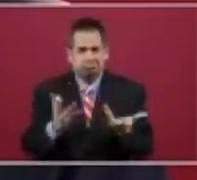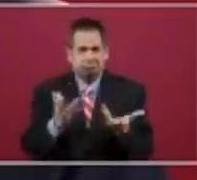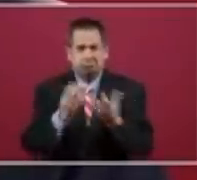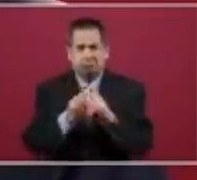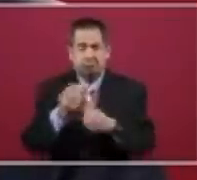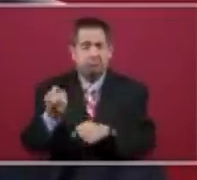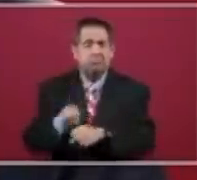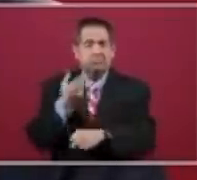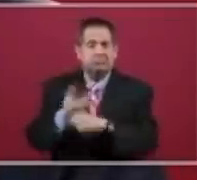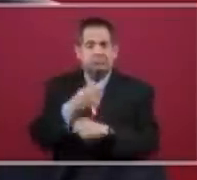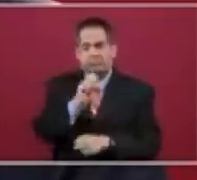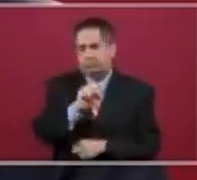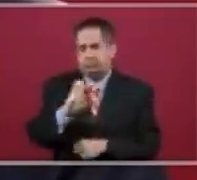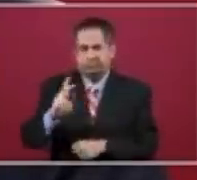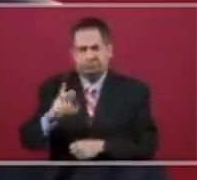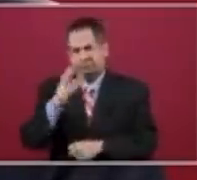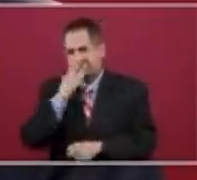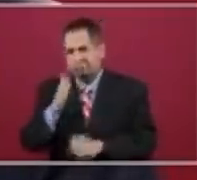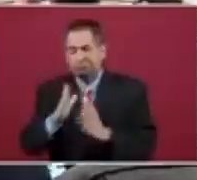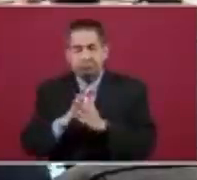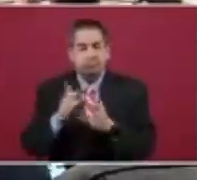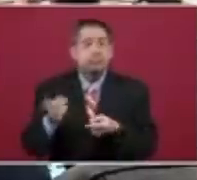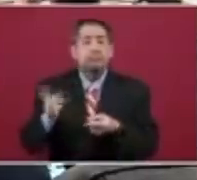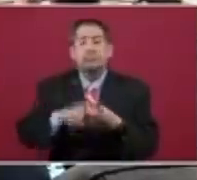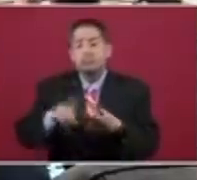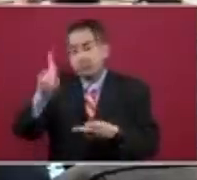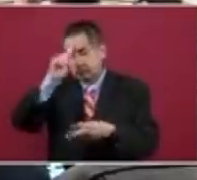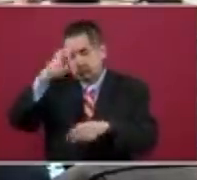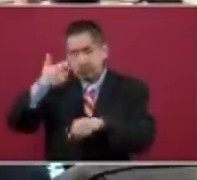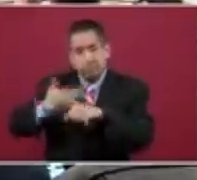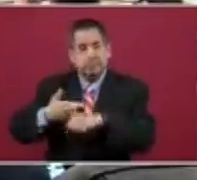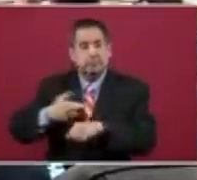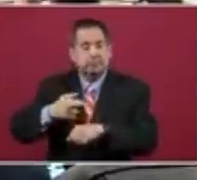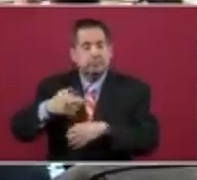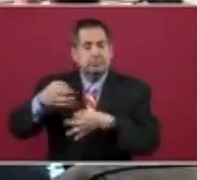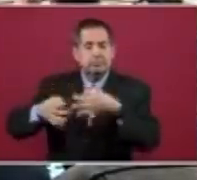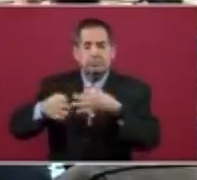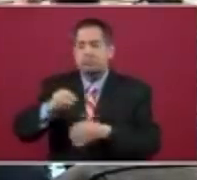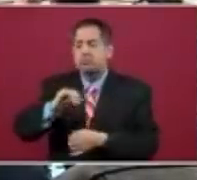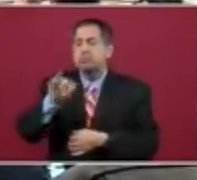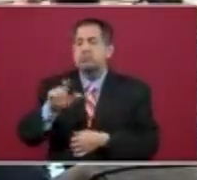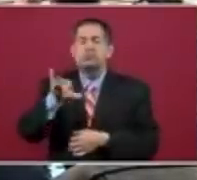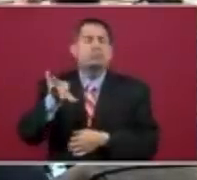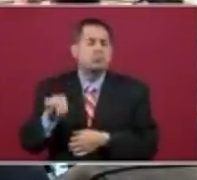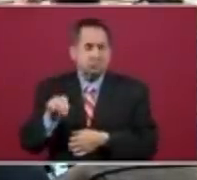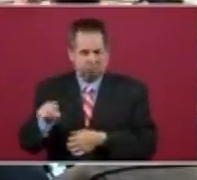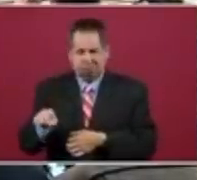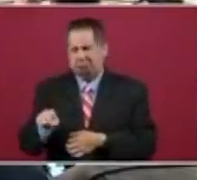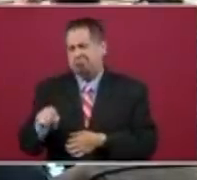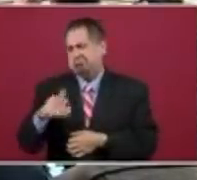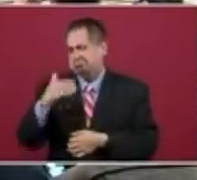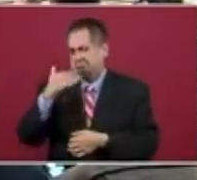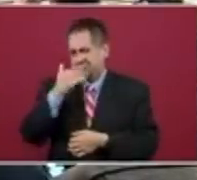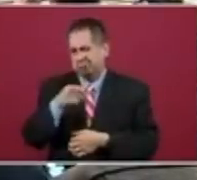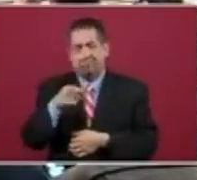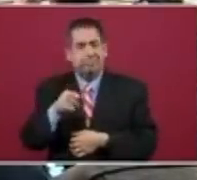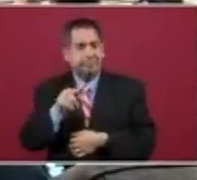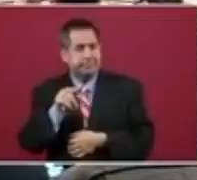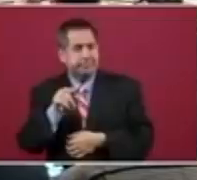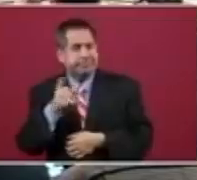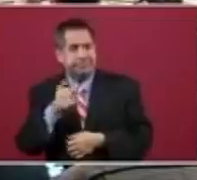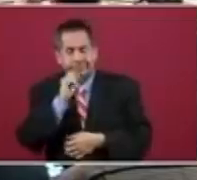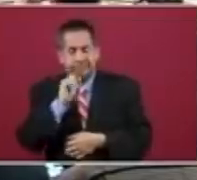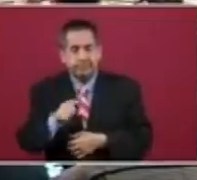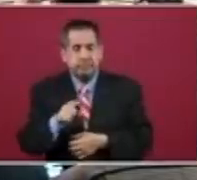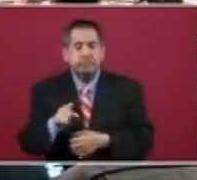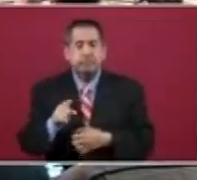secretario de Seguridad Pública, del consejero jurídico Julio Scherrer y